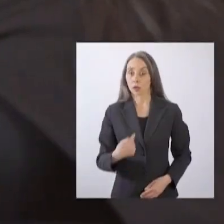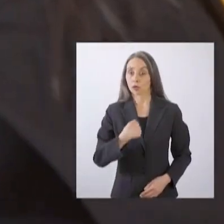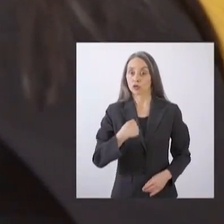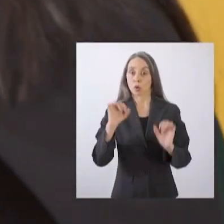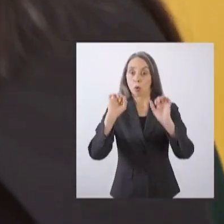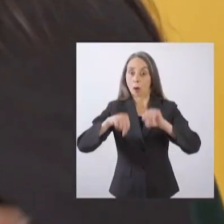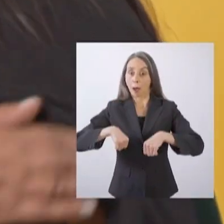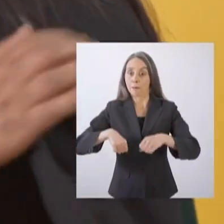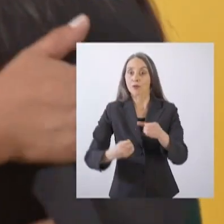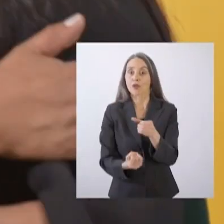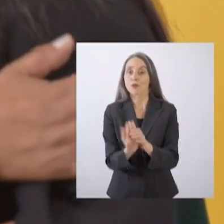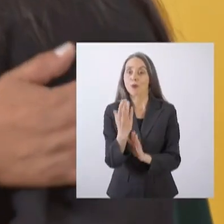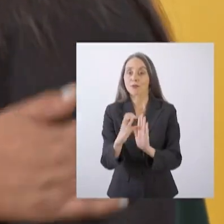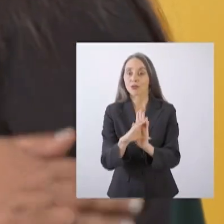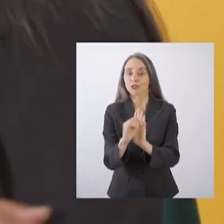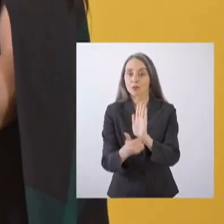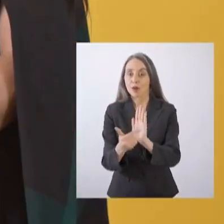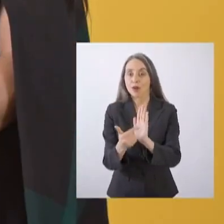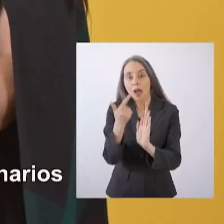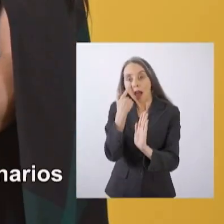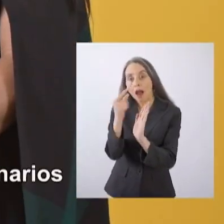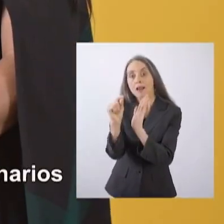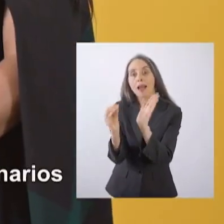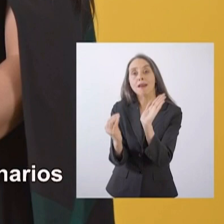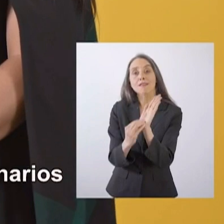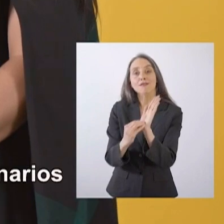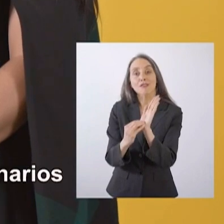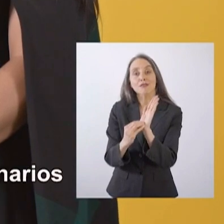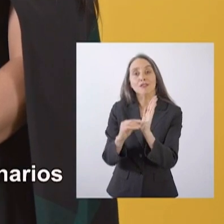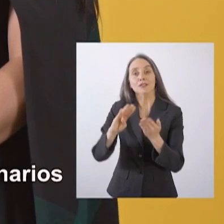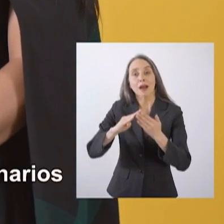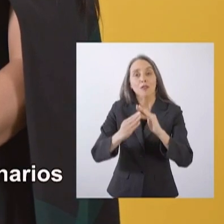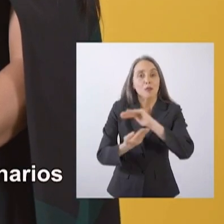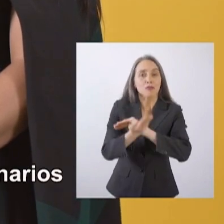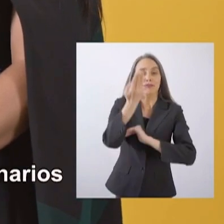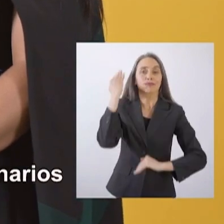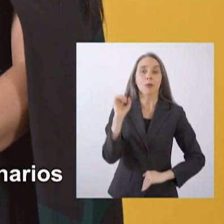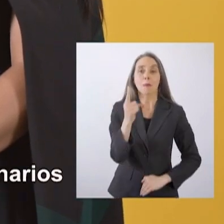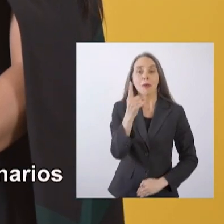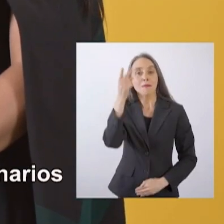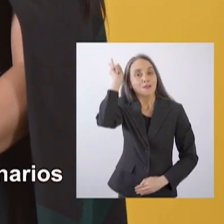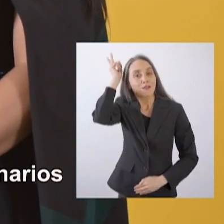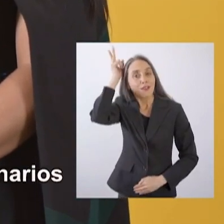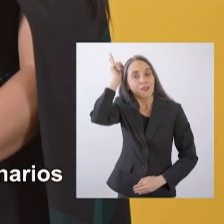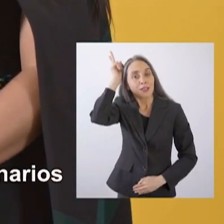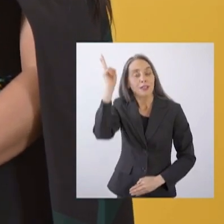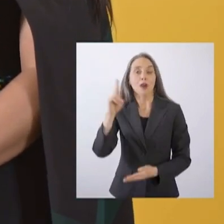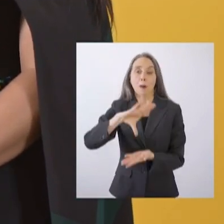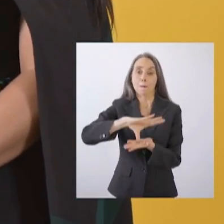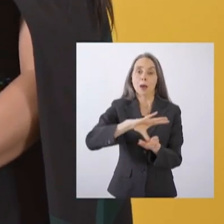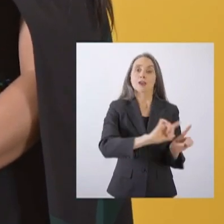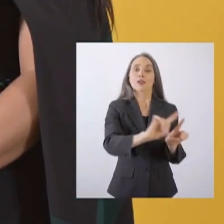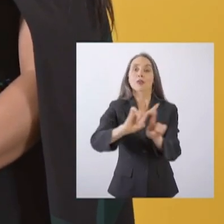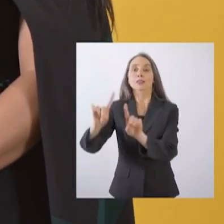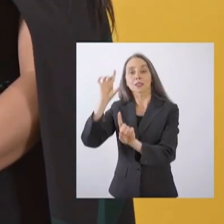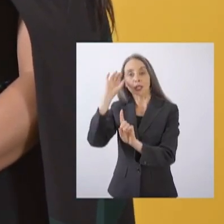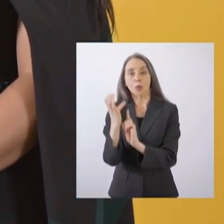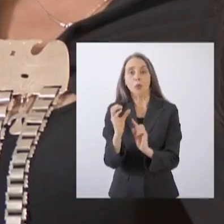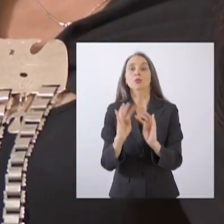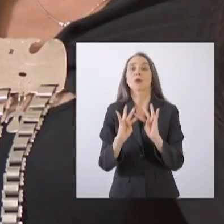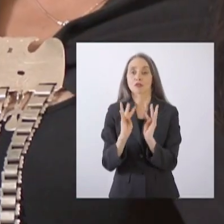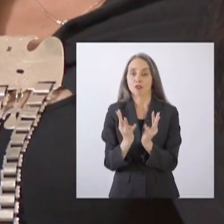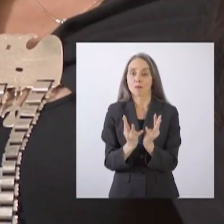Constitucional. Yo apruebo una nueva Constitución por reconocimiento constitucional a los pueblos originarios y un